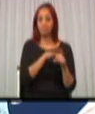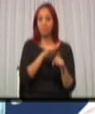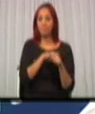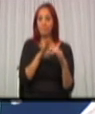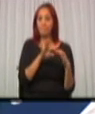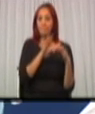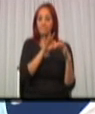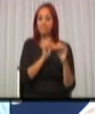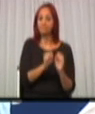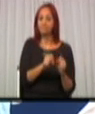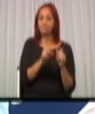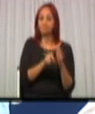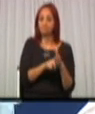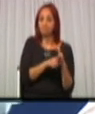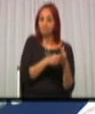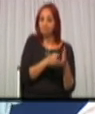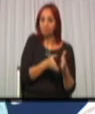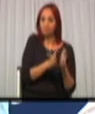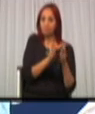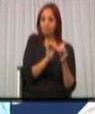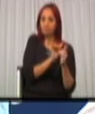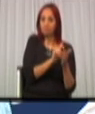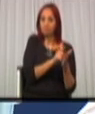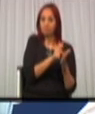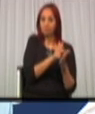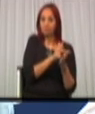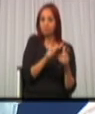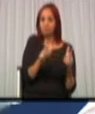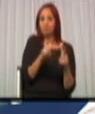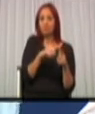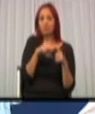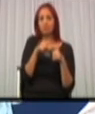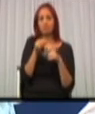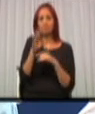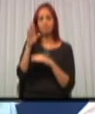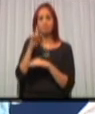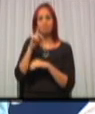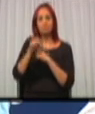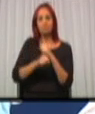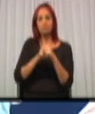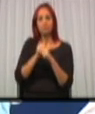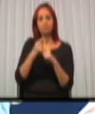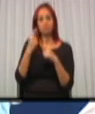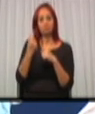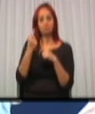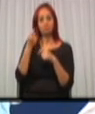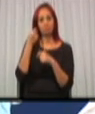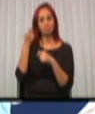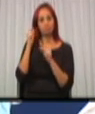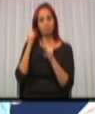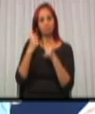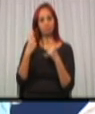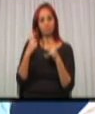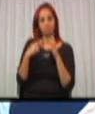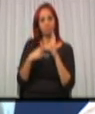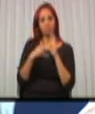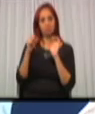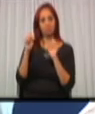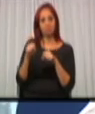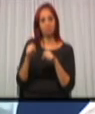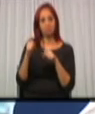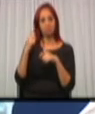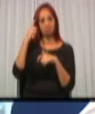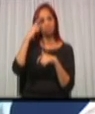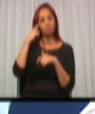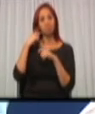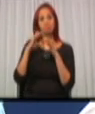alianzas y hemos podido arreglar caminos como el de la libertad de Llano Brenes, que ha sido una promesa de años y que solo en esta administración pudo haber sido posible. Más